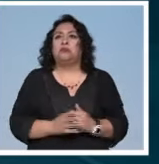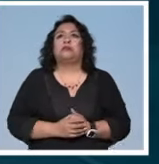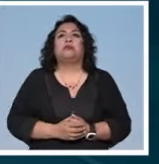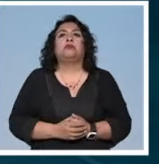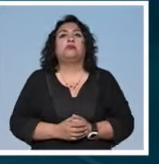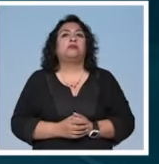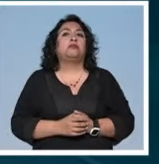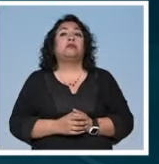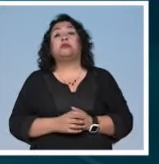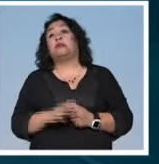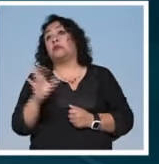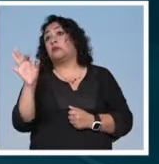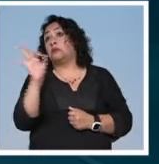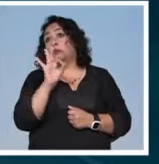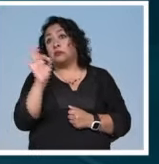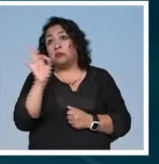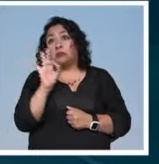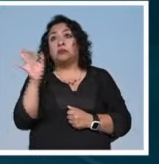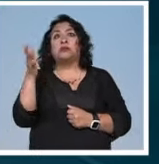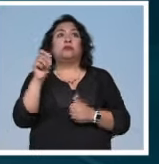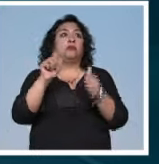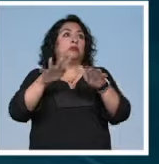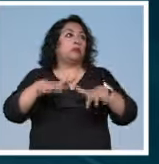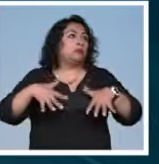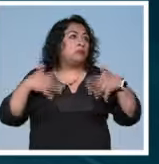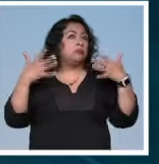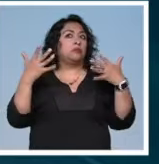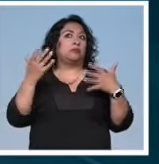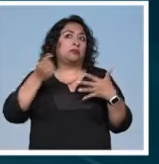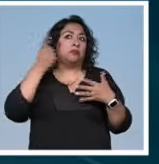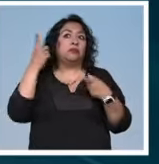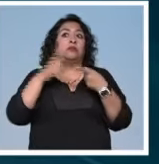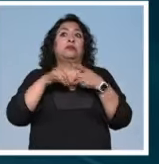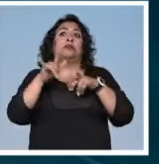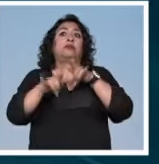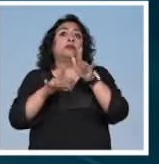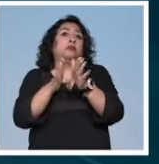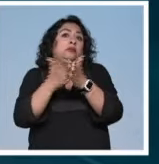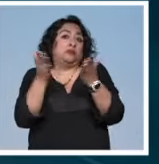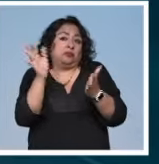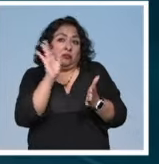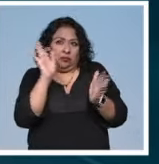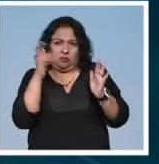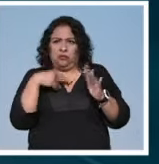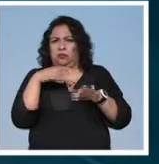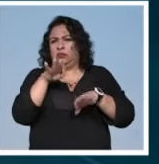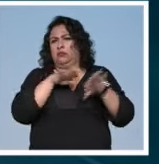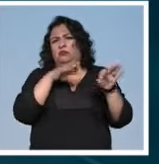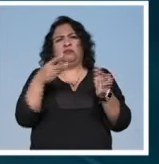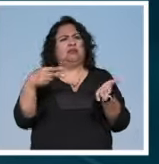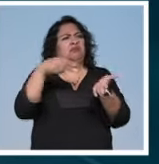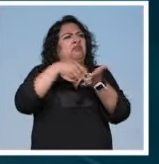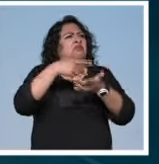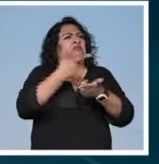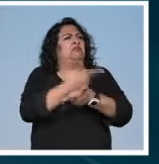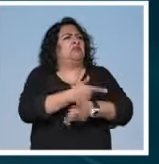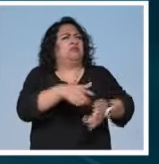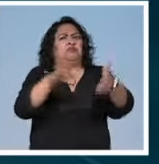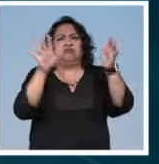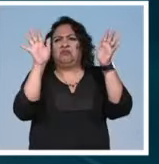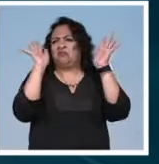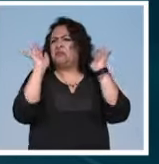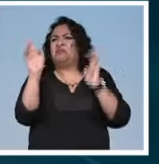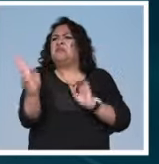No, a lo mejor no es una convención, a lo mejor es una feria del libro. Yo trabajo en cualquier escenario, en